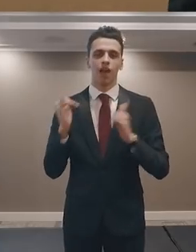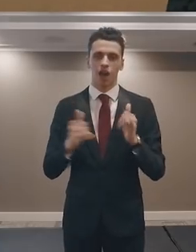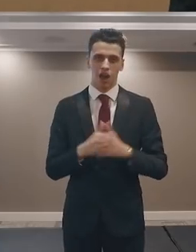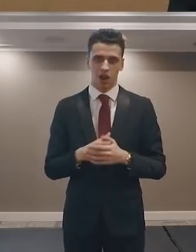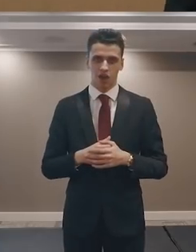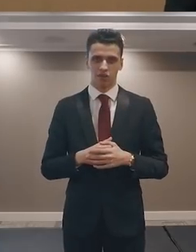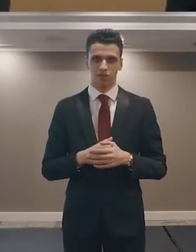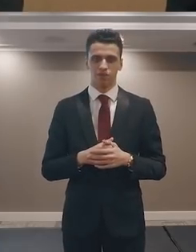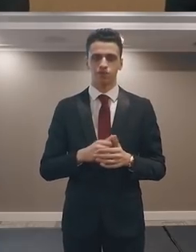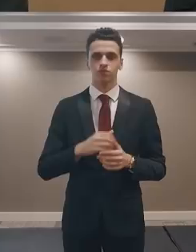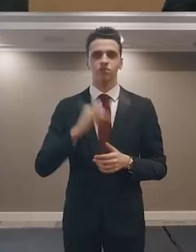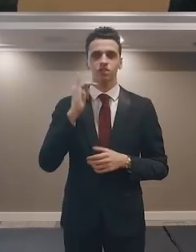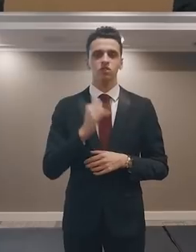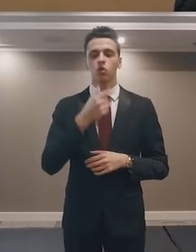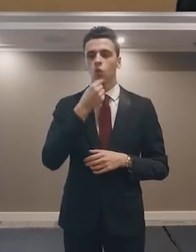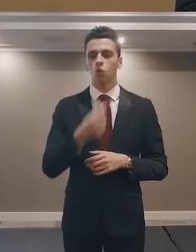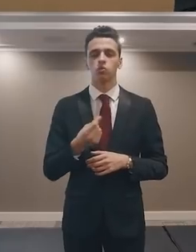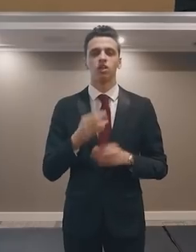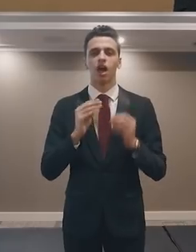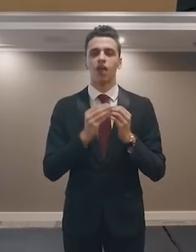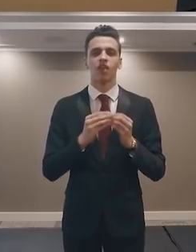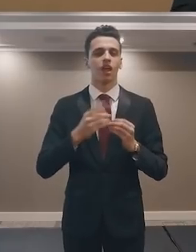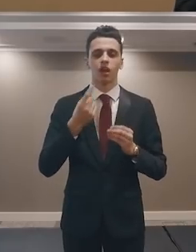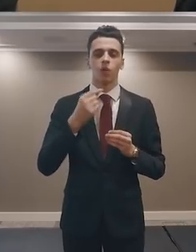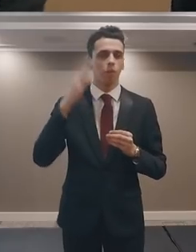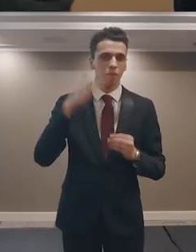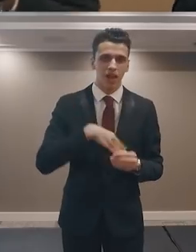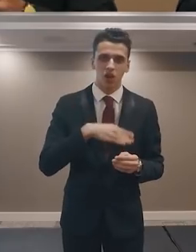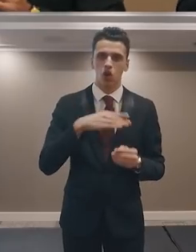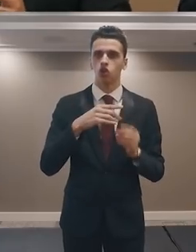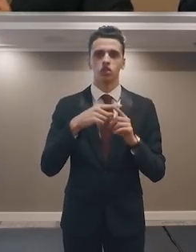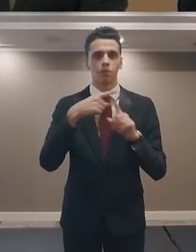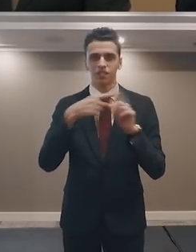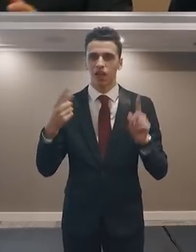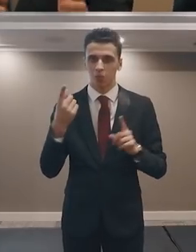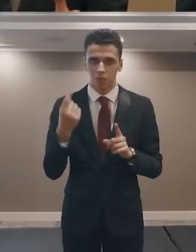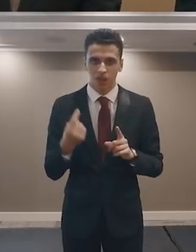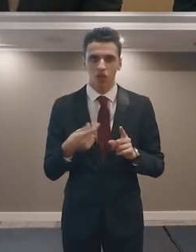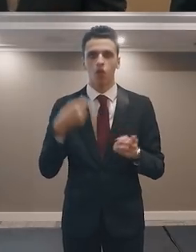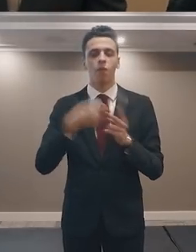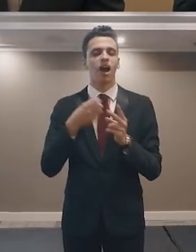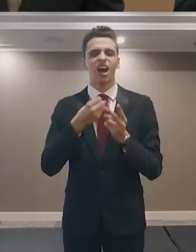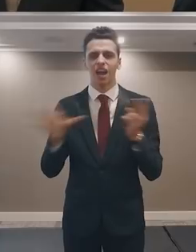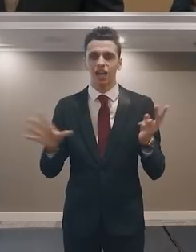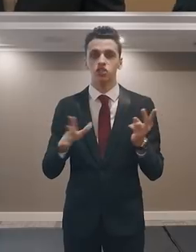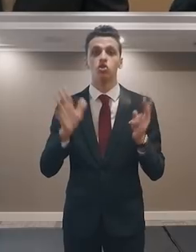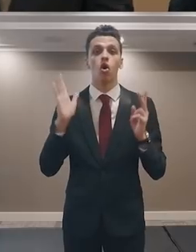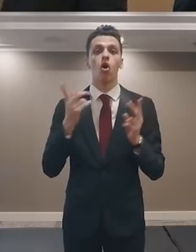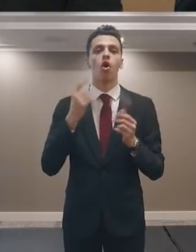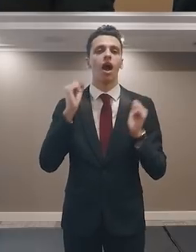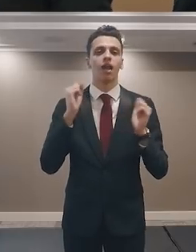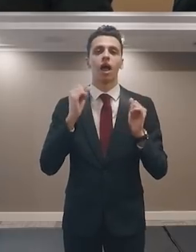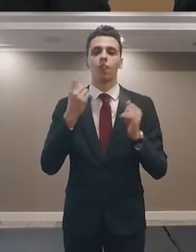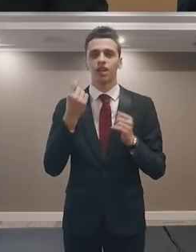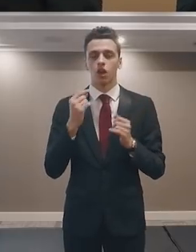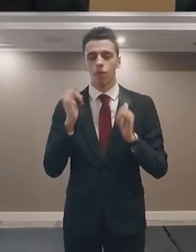y encima nos encanta hacerlo de la mejor manera posible pagando poco o pagando menos o pagando nada o ganando dinero sólo venir después